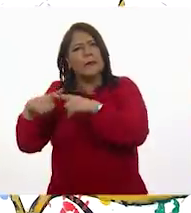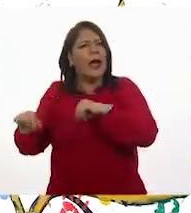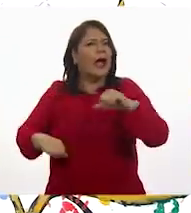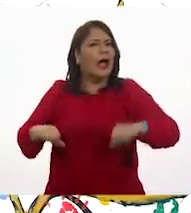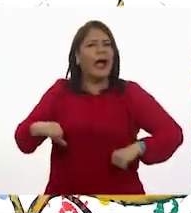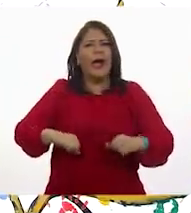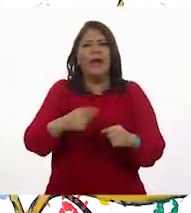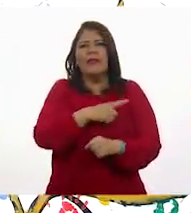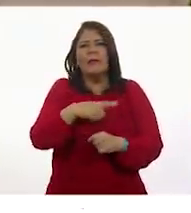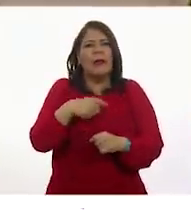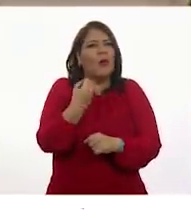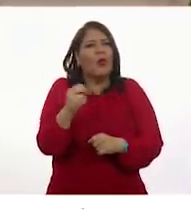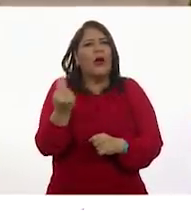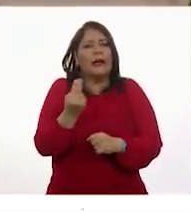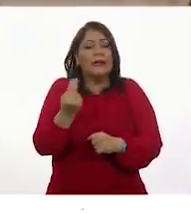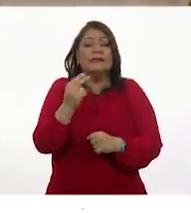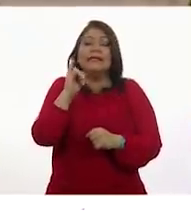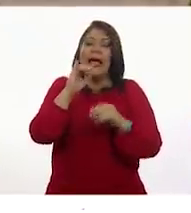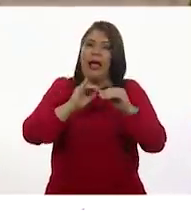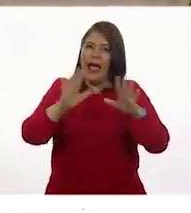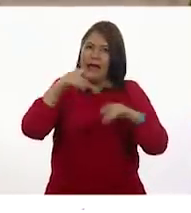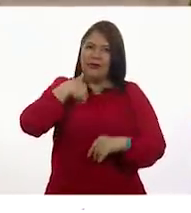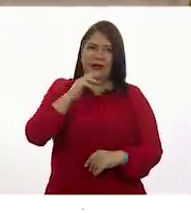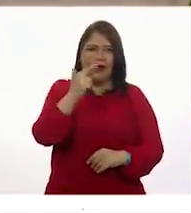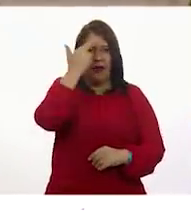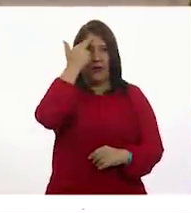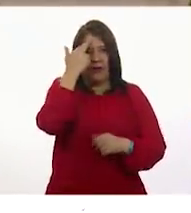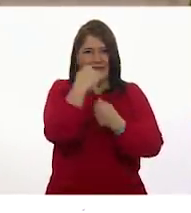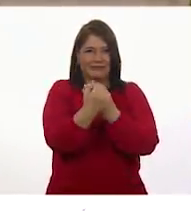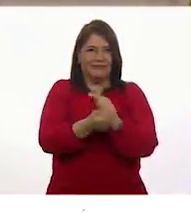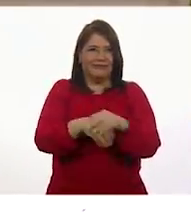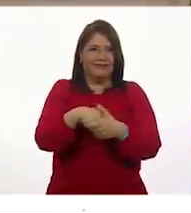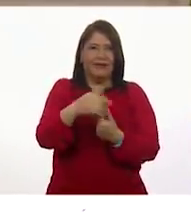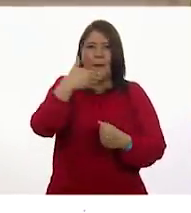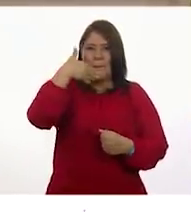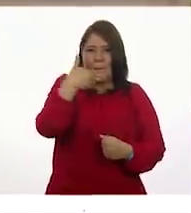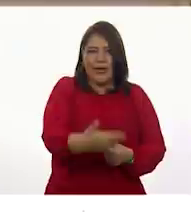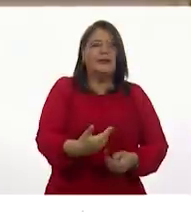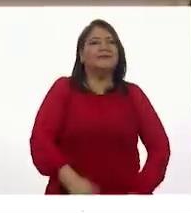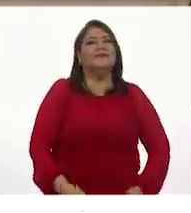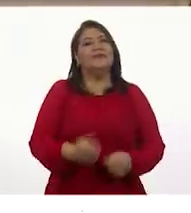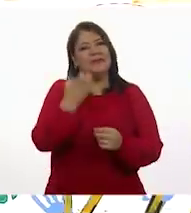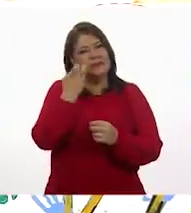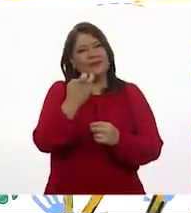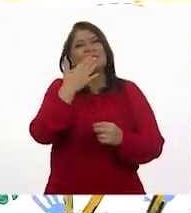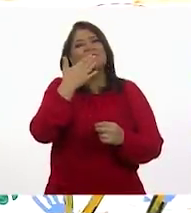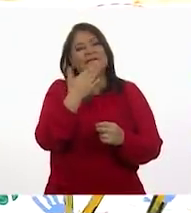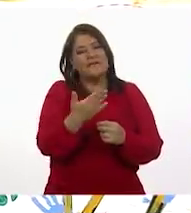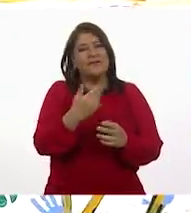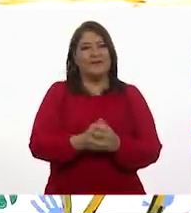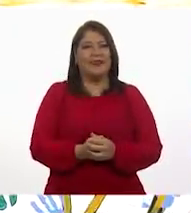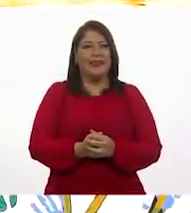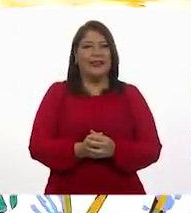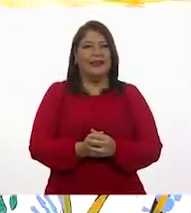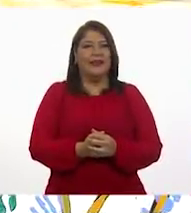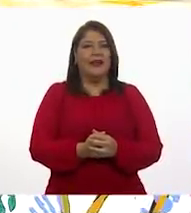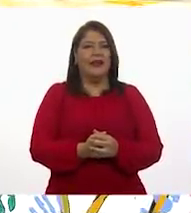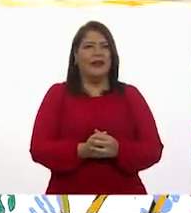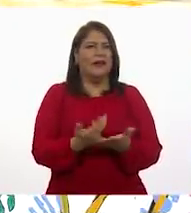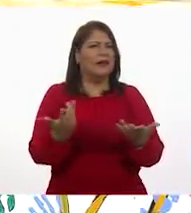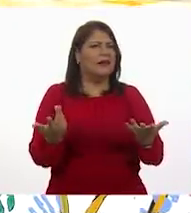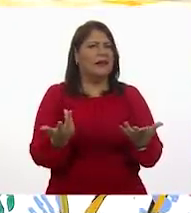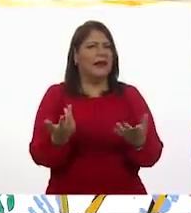actividad? ¡Claro! Lavarnos muy bien nuestras manos. Exacto, eso es correcto. Pero, ¿y quién